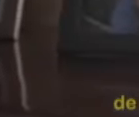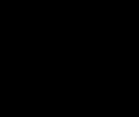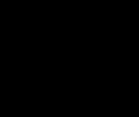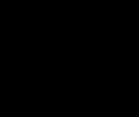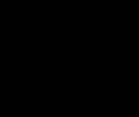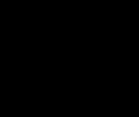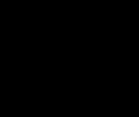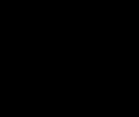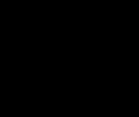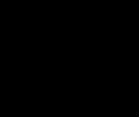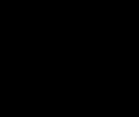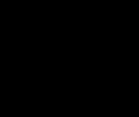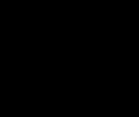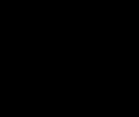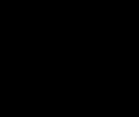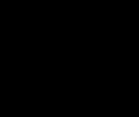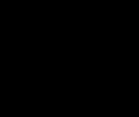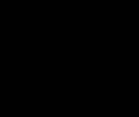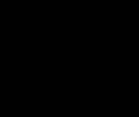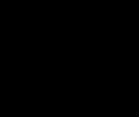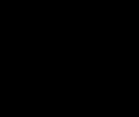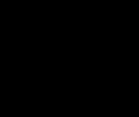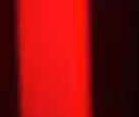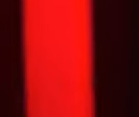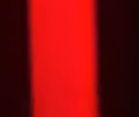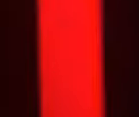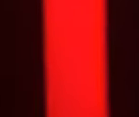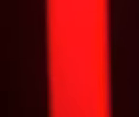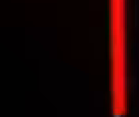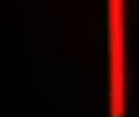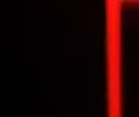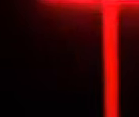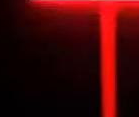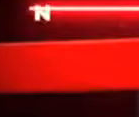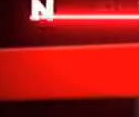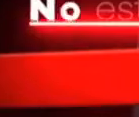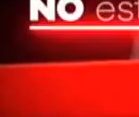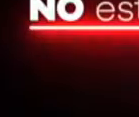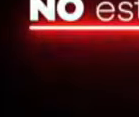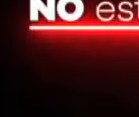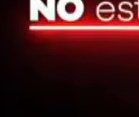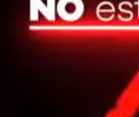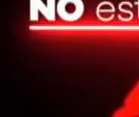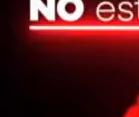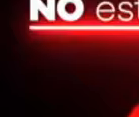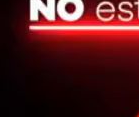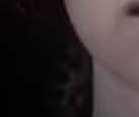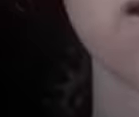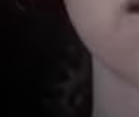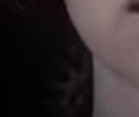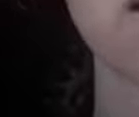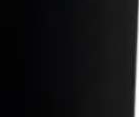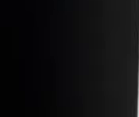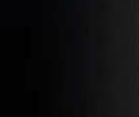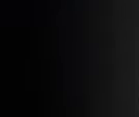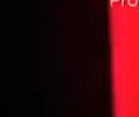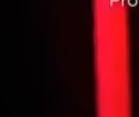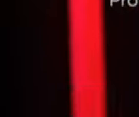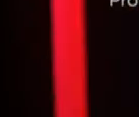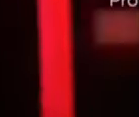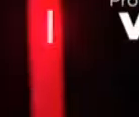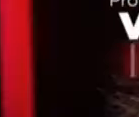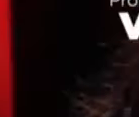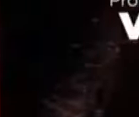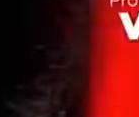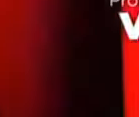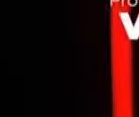responsables. Comisión Nacional de los Derechos Humanos. En Michoacán no estás sola. Creamos para ti el protocolo